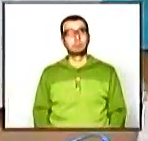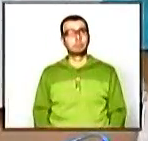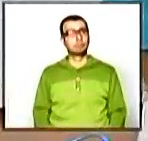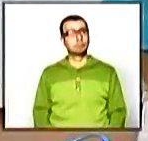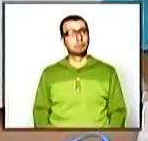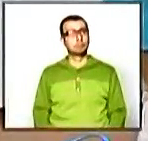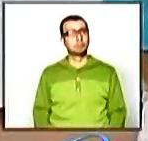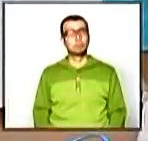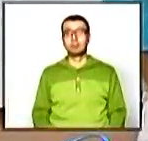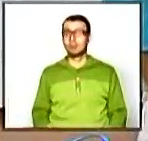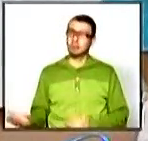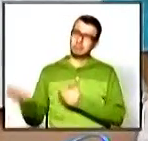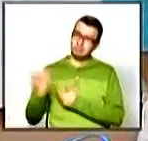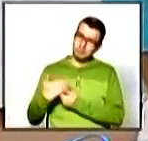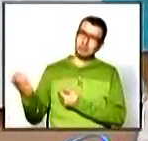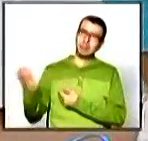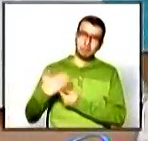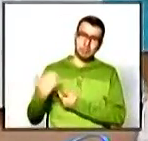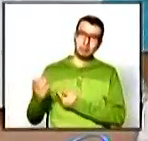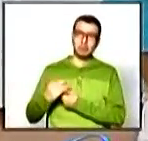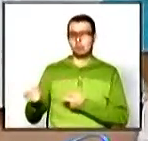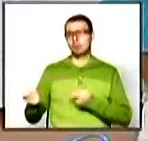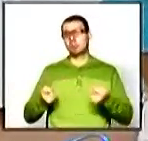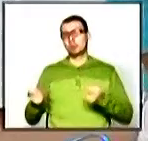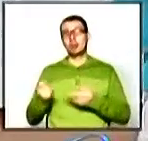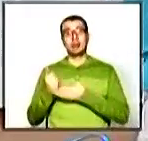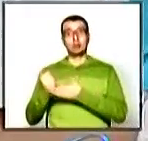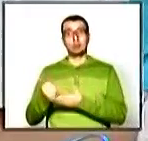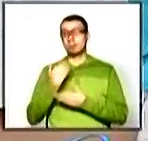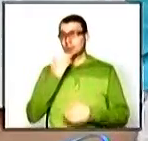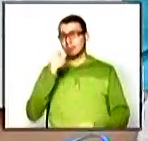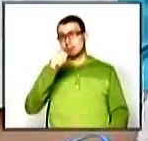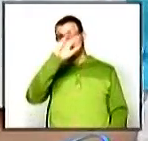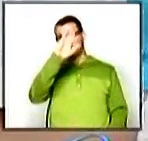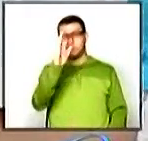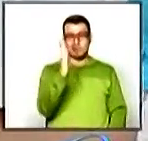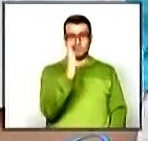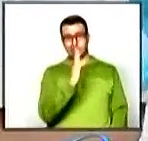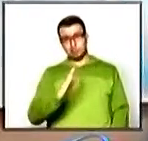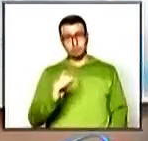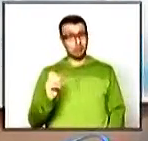sesiones, lo que hacemos es empezar a corregir esos problemas de escoliosis o rotoescoliosis.